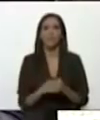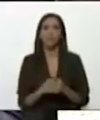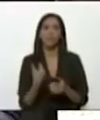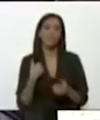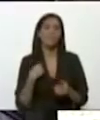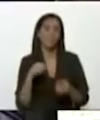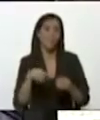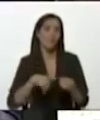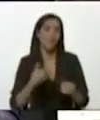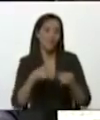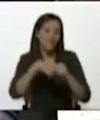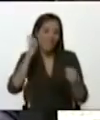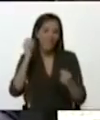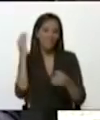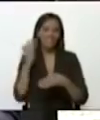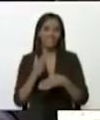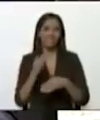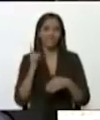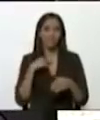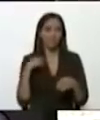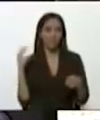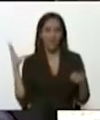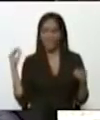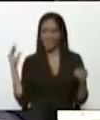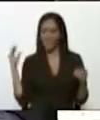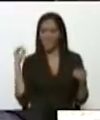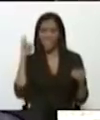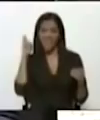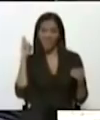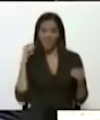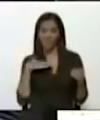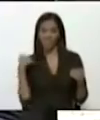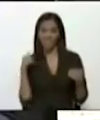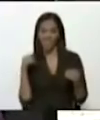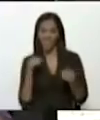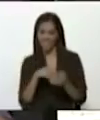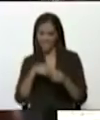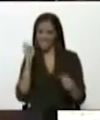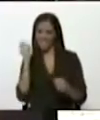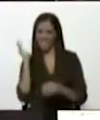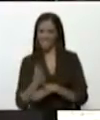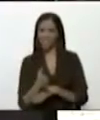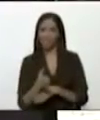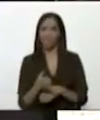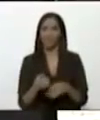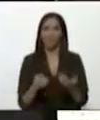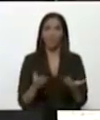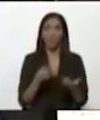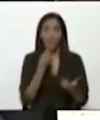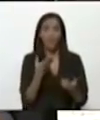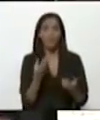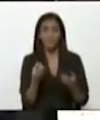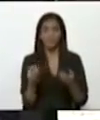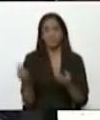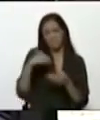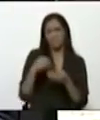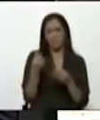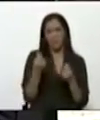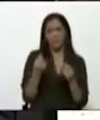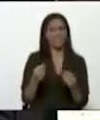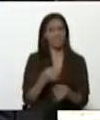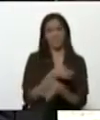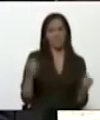sanciones. Se te pone el diablito aquí. ¿Quieres que te quite las sanciones? Bueno, pero si me puedes dar un poquito de plata más, de pinga,